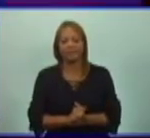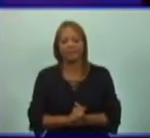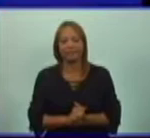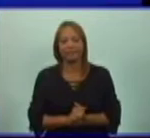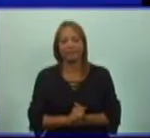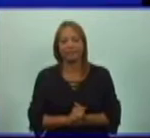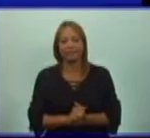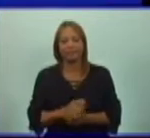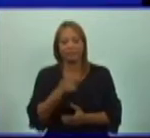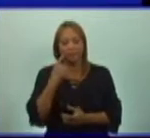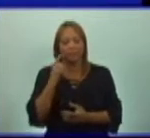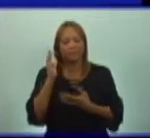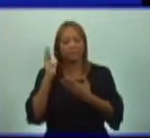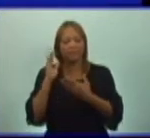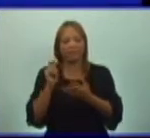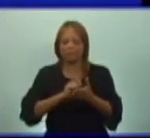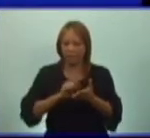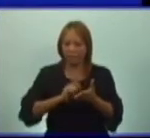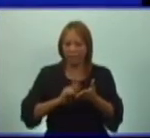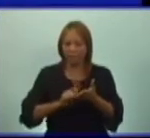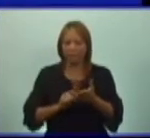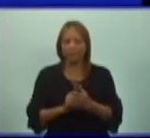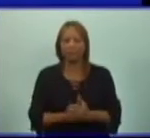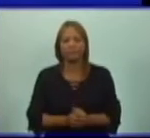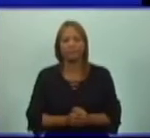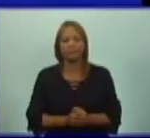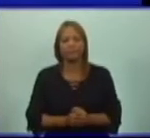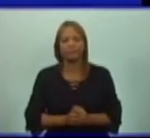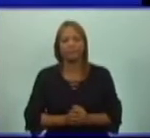Ahí los tienen. Anoten.